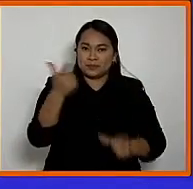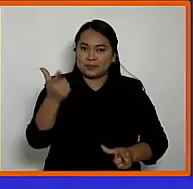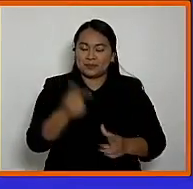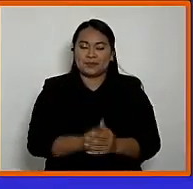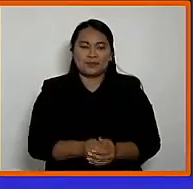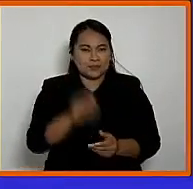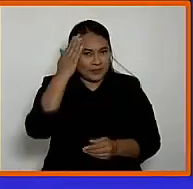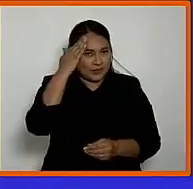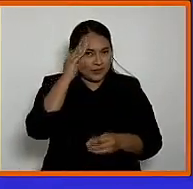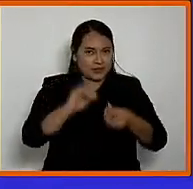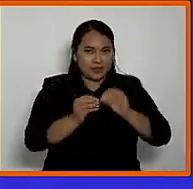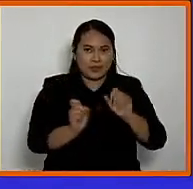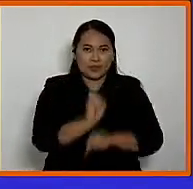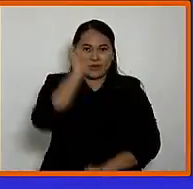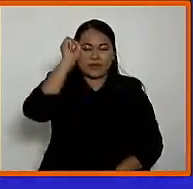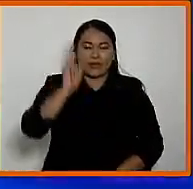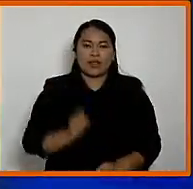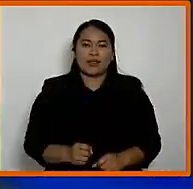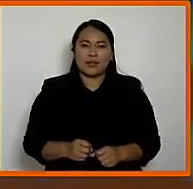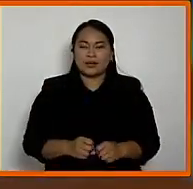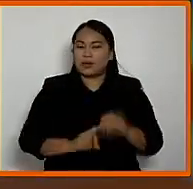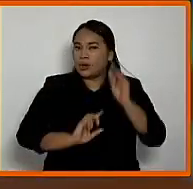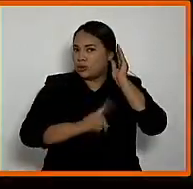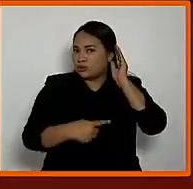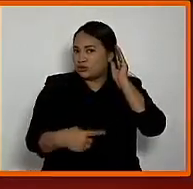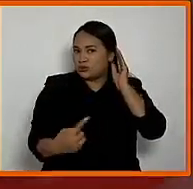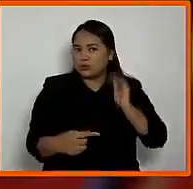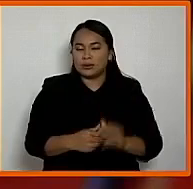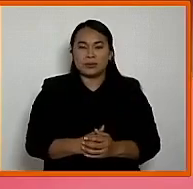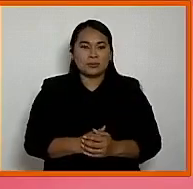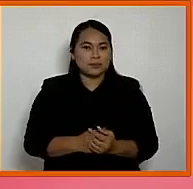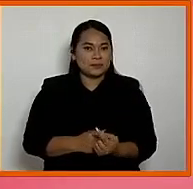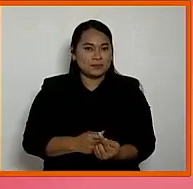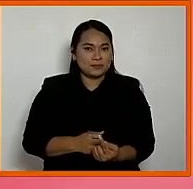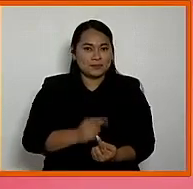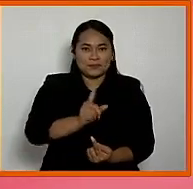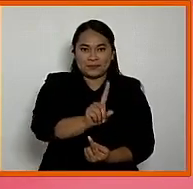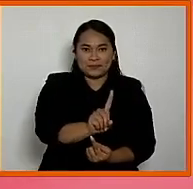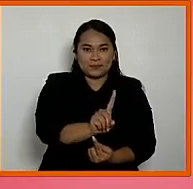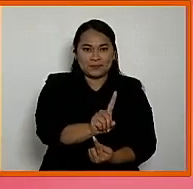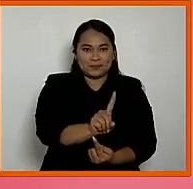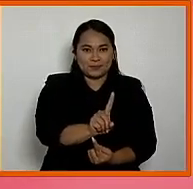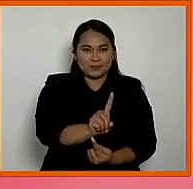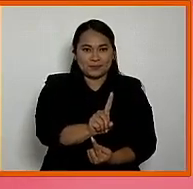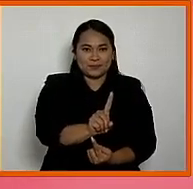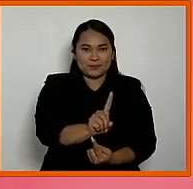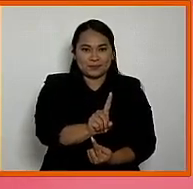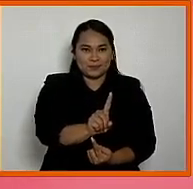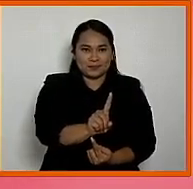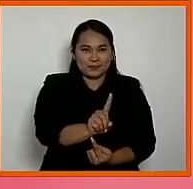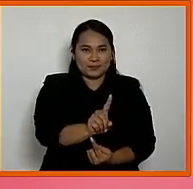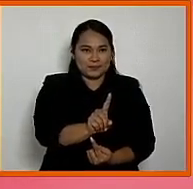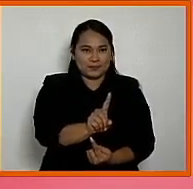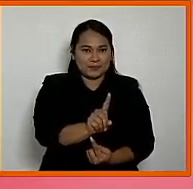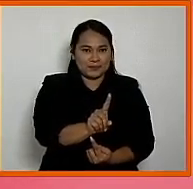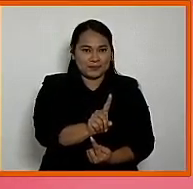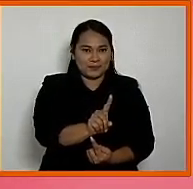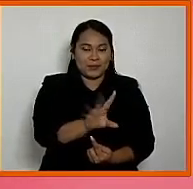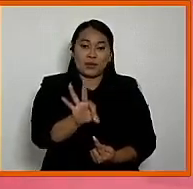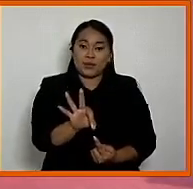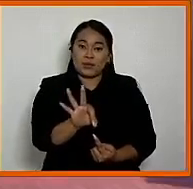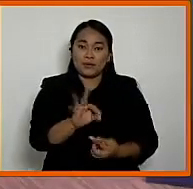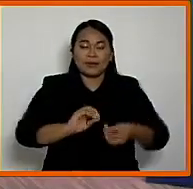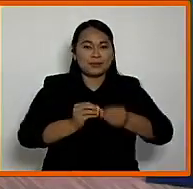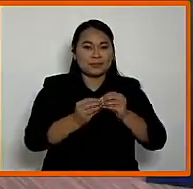número favorecido, tu dígito favorecido para diaria, este es el 1. Segundo dígito favorecido, atentos porque este es el 9. El